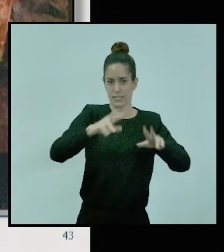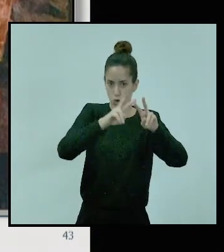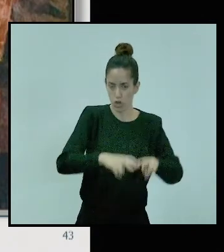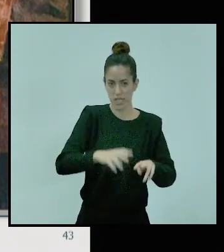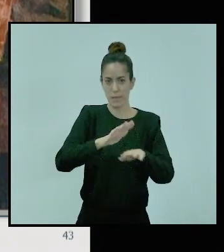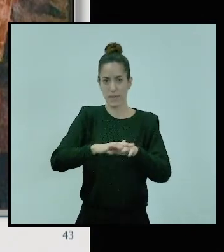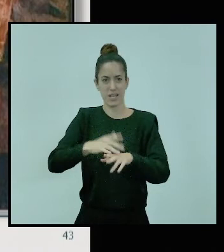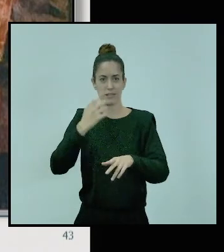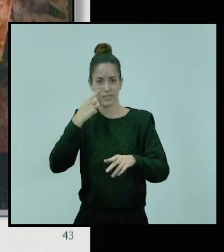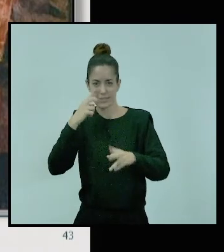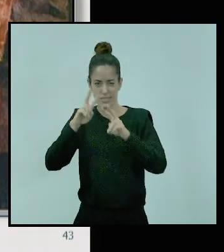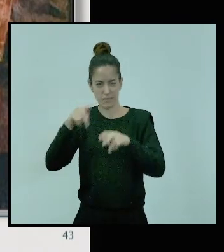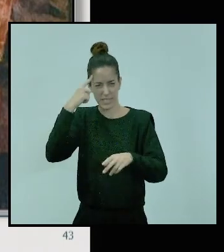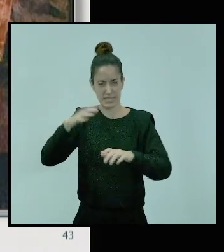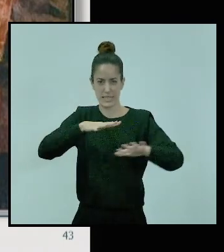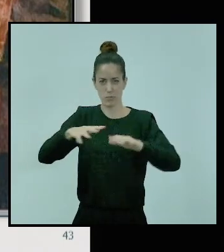terremotos destructivos en